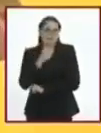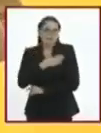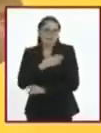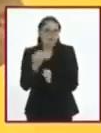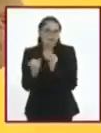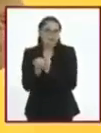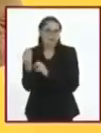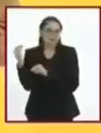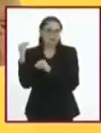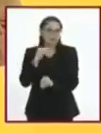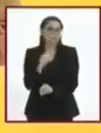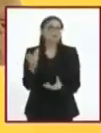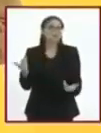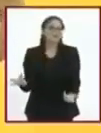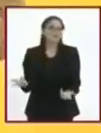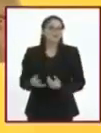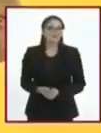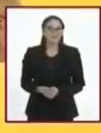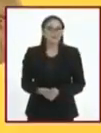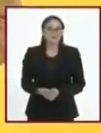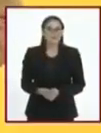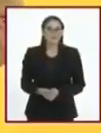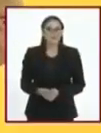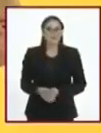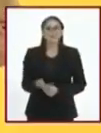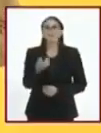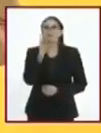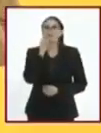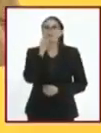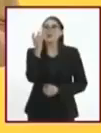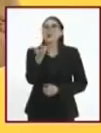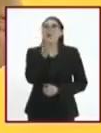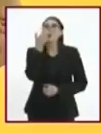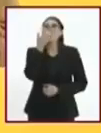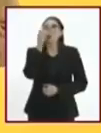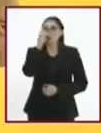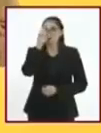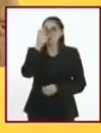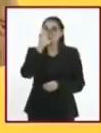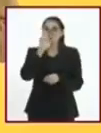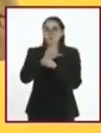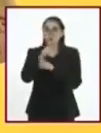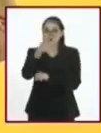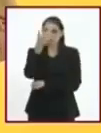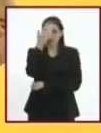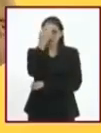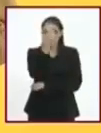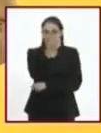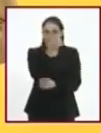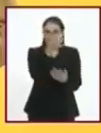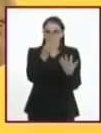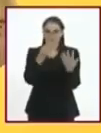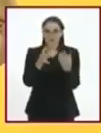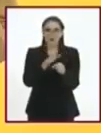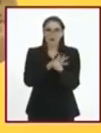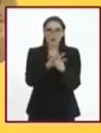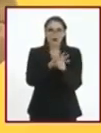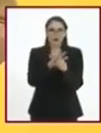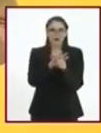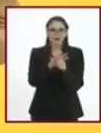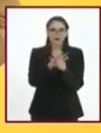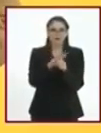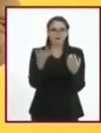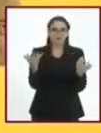¿Qué les pareció el video? ¿Cuántas de esas tradiciones conocían? ¿Han probado los platillos que